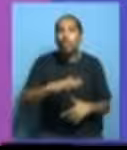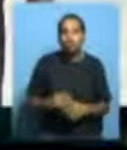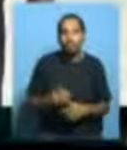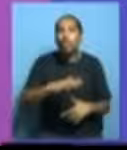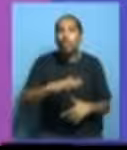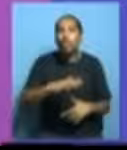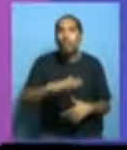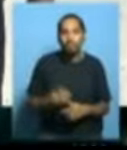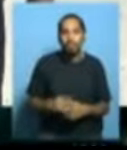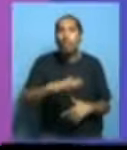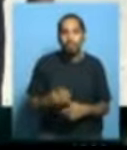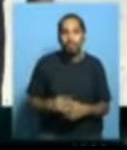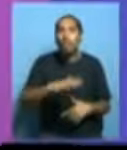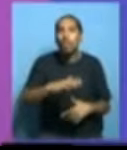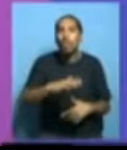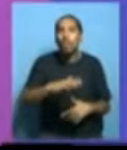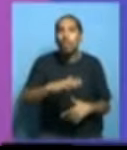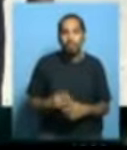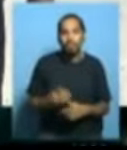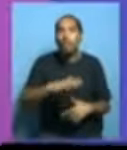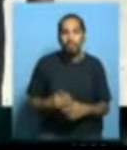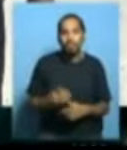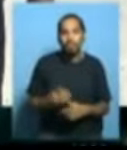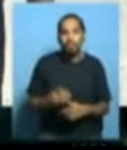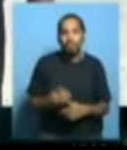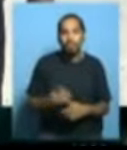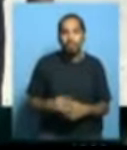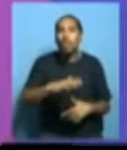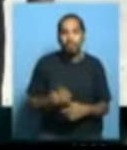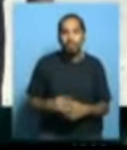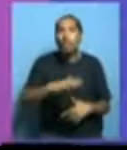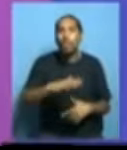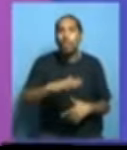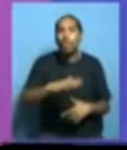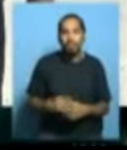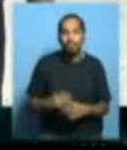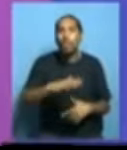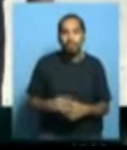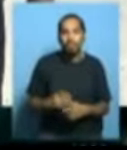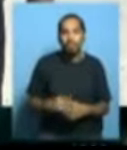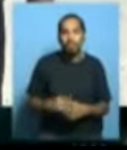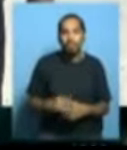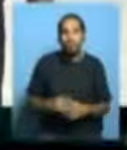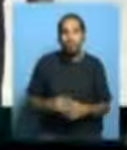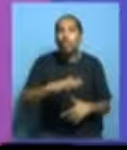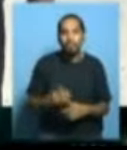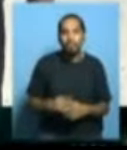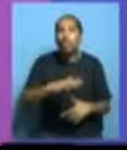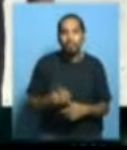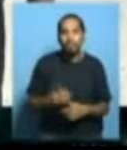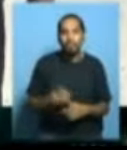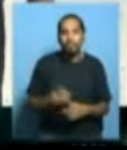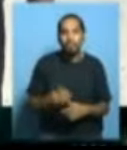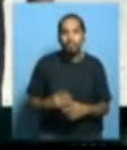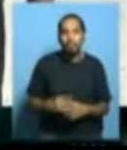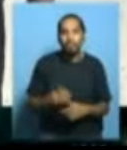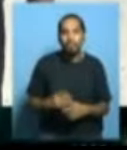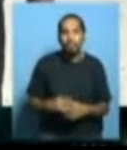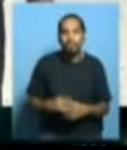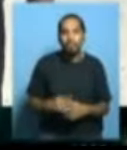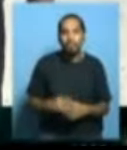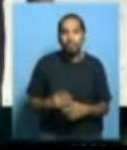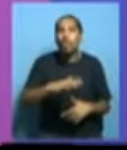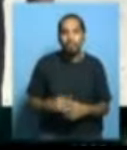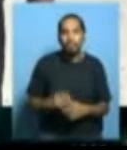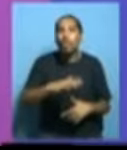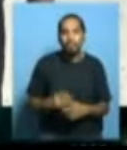venía desde allí? Claro, venía ya para salir a trabajar. No venía por Chile, digamos. Claro, salía para trabajar, sí. Le agradezco mucho ese